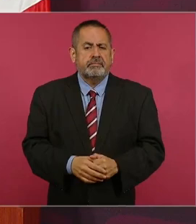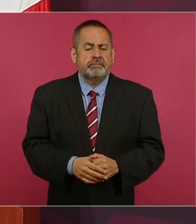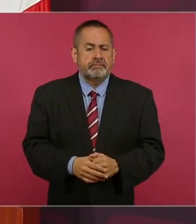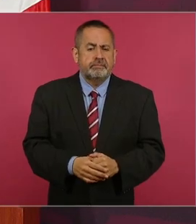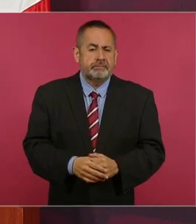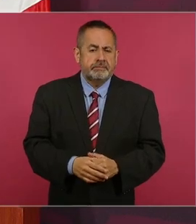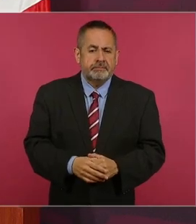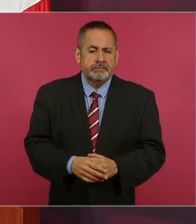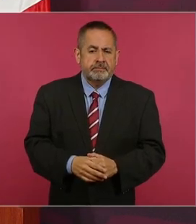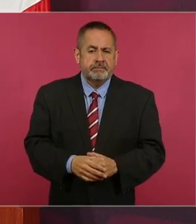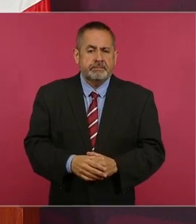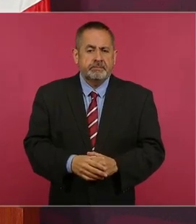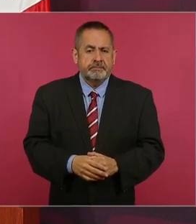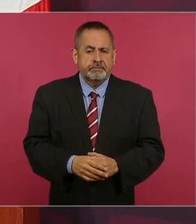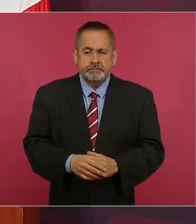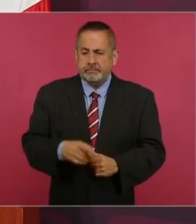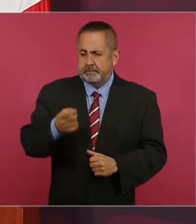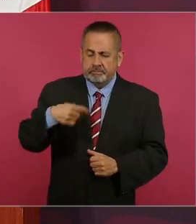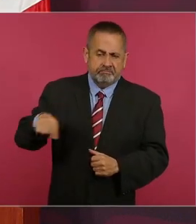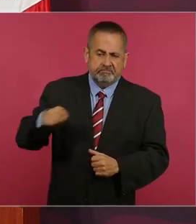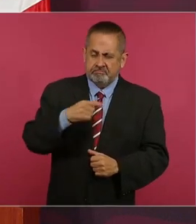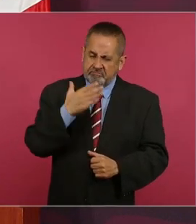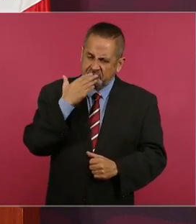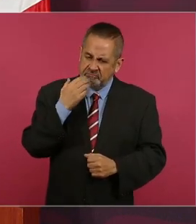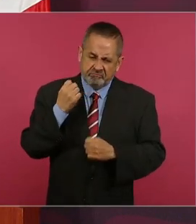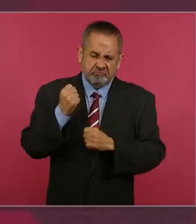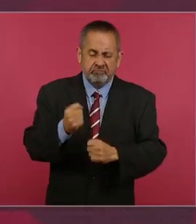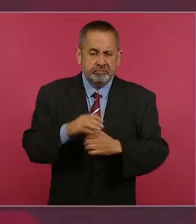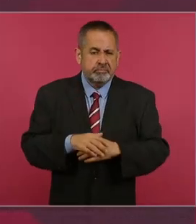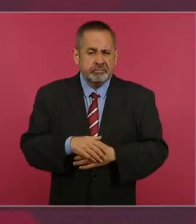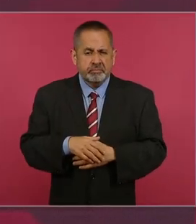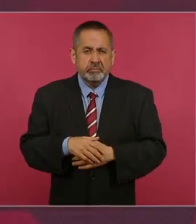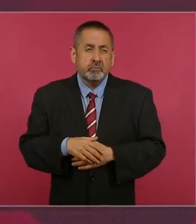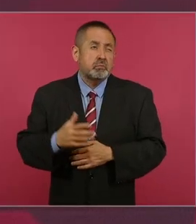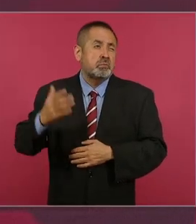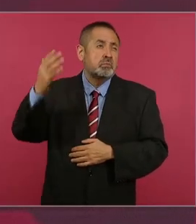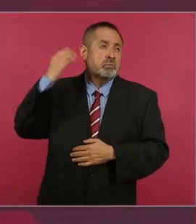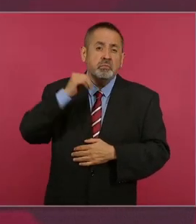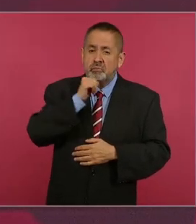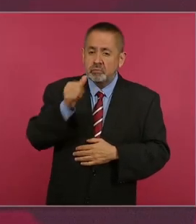fortaleza como no se veía durante mucho tiempo